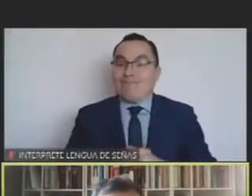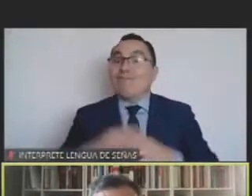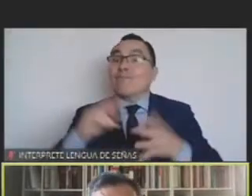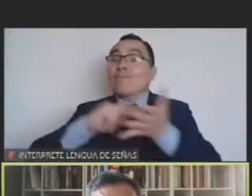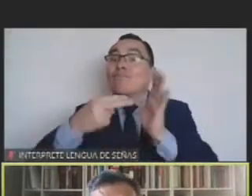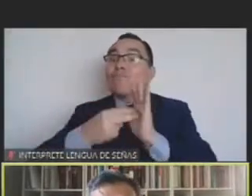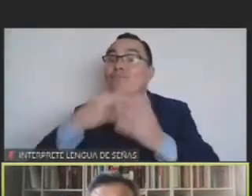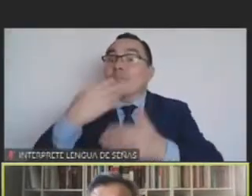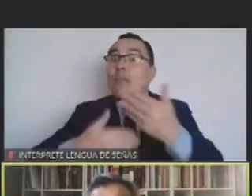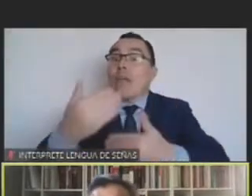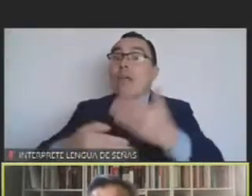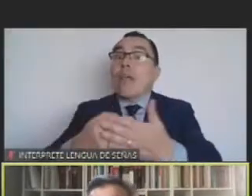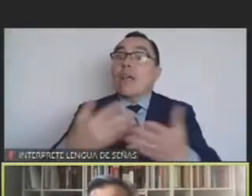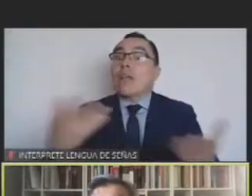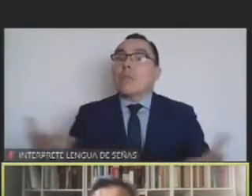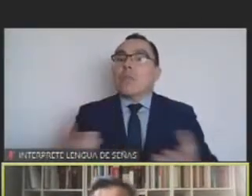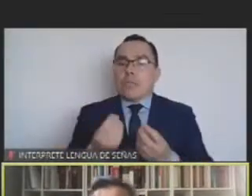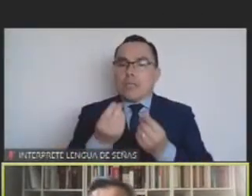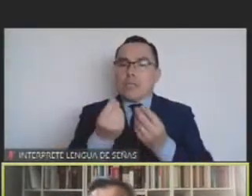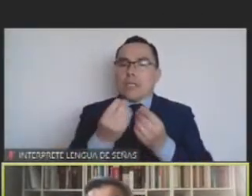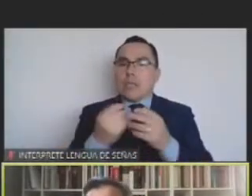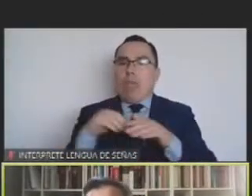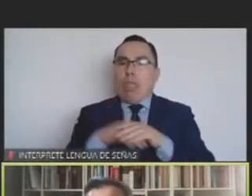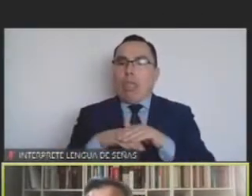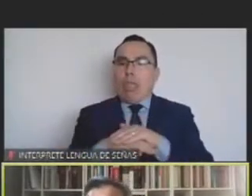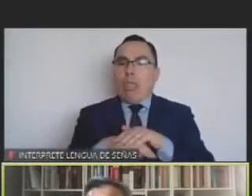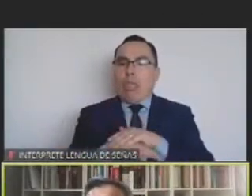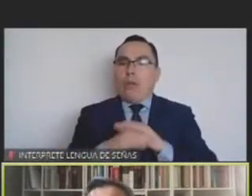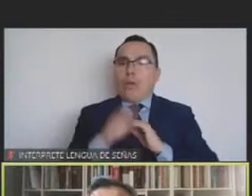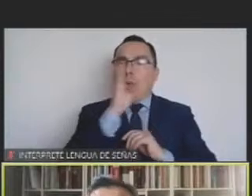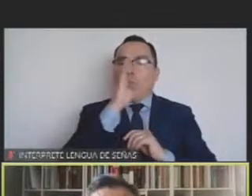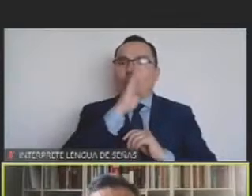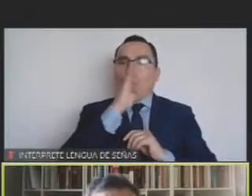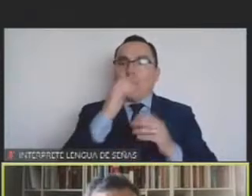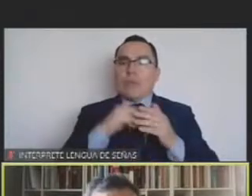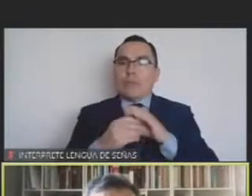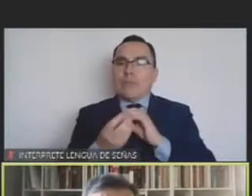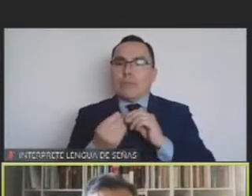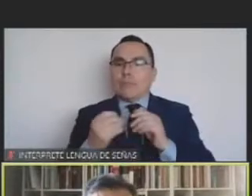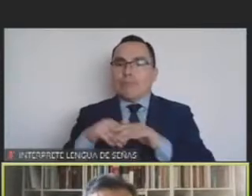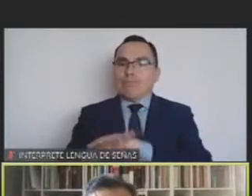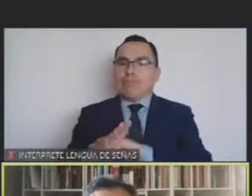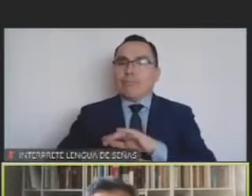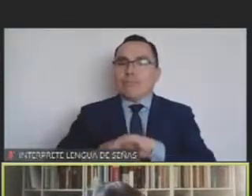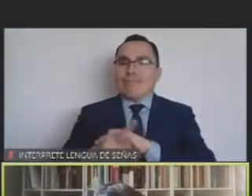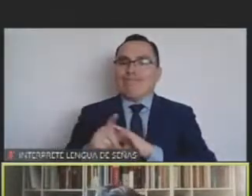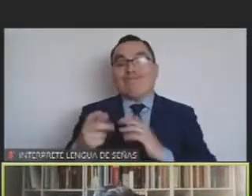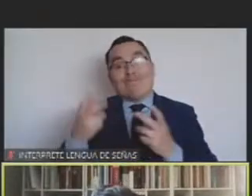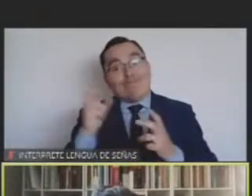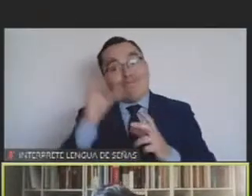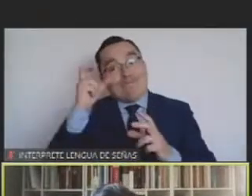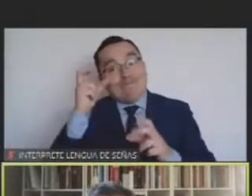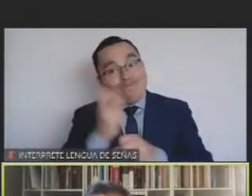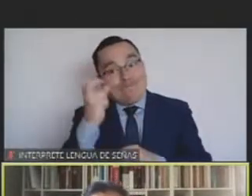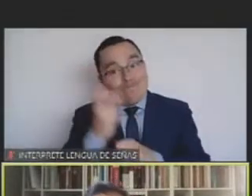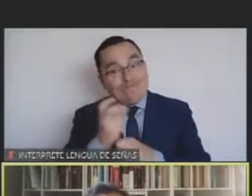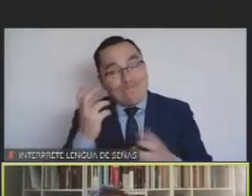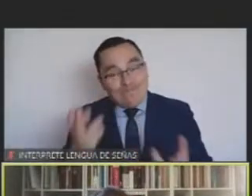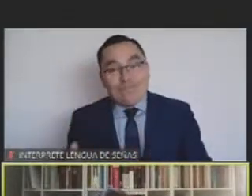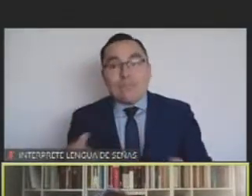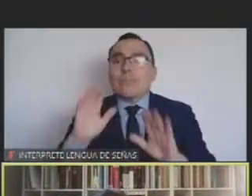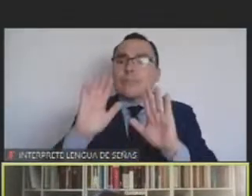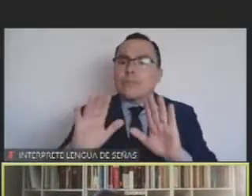entonces el lavado de activos es una situación de la cual nos debiéramos preocupar. ¿Por qué